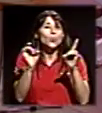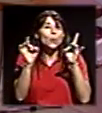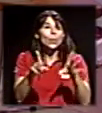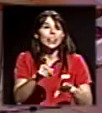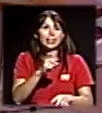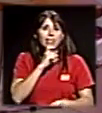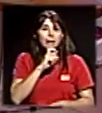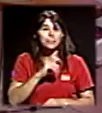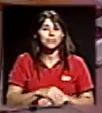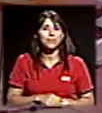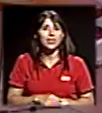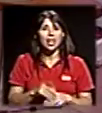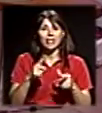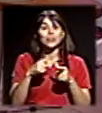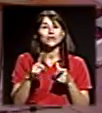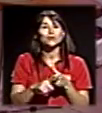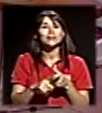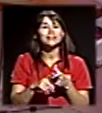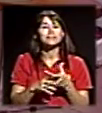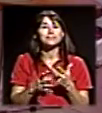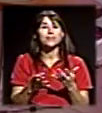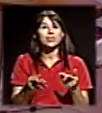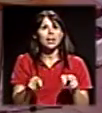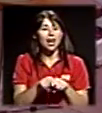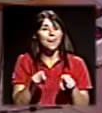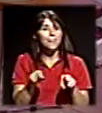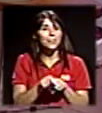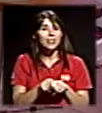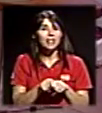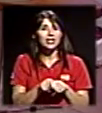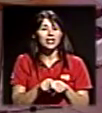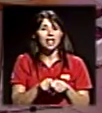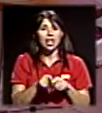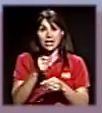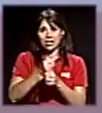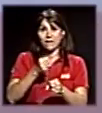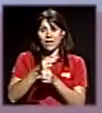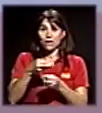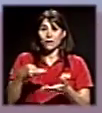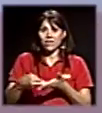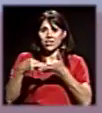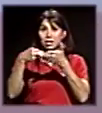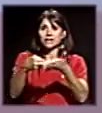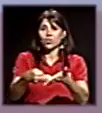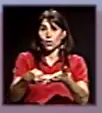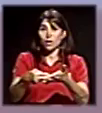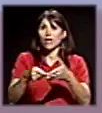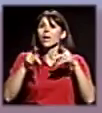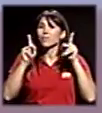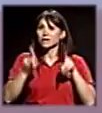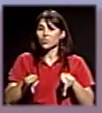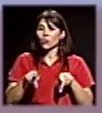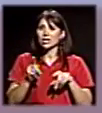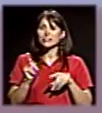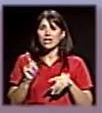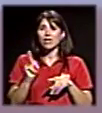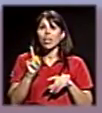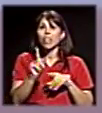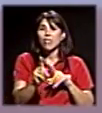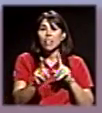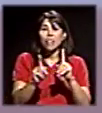claro entonces Y también en en en en rehabilitación llegan muy dañados no